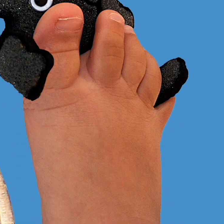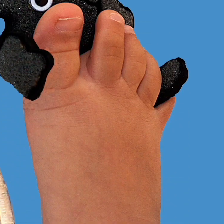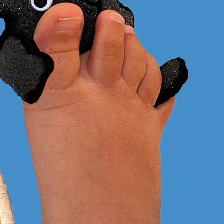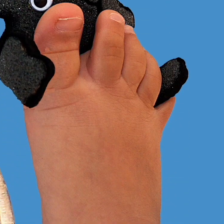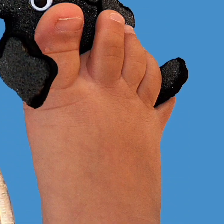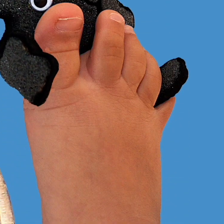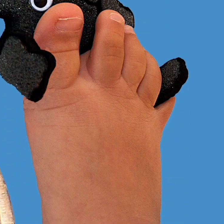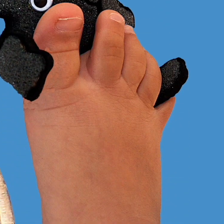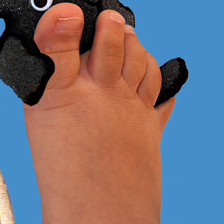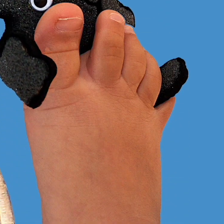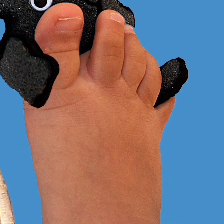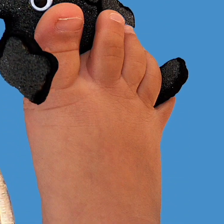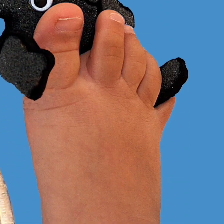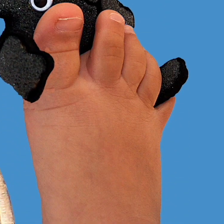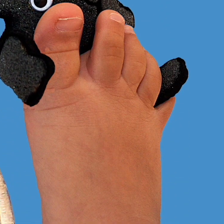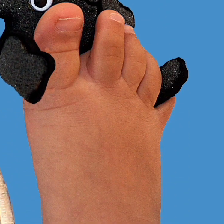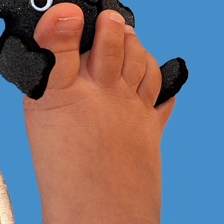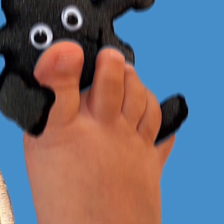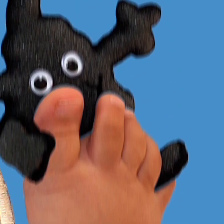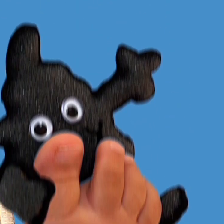estrecho.